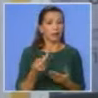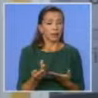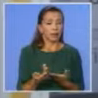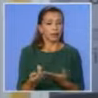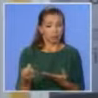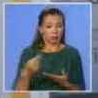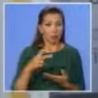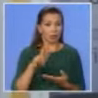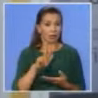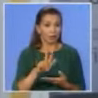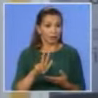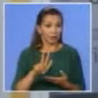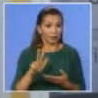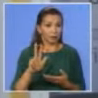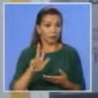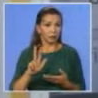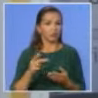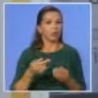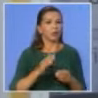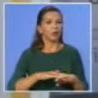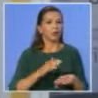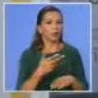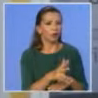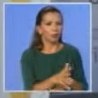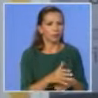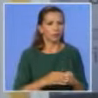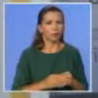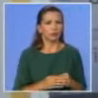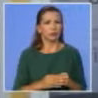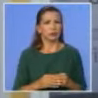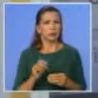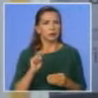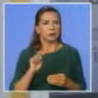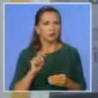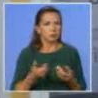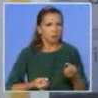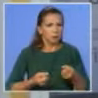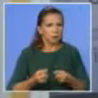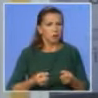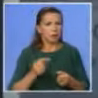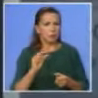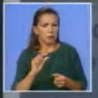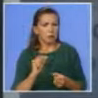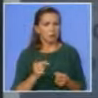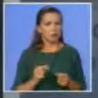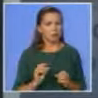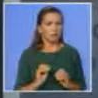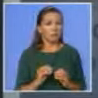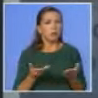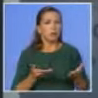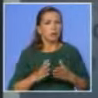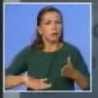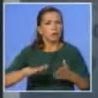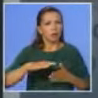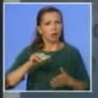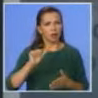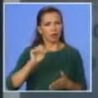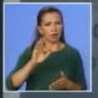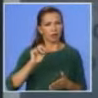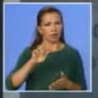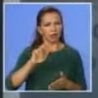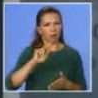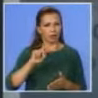por 2 corvinas que salen en un carro, está muy poco, o qué, es por la tarazana, uno de los